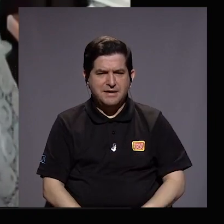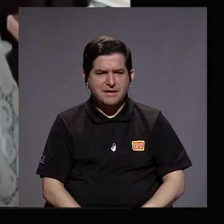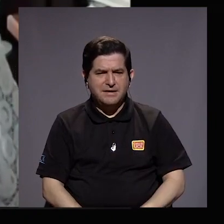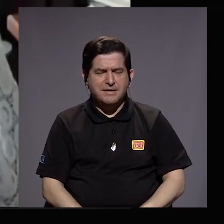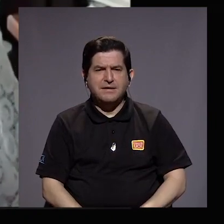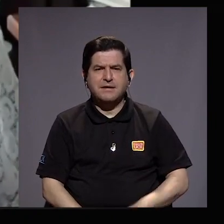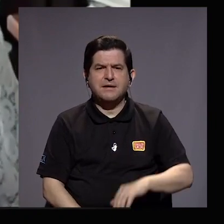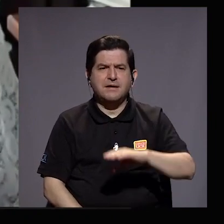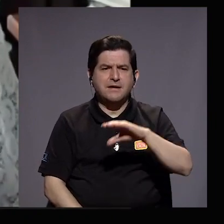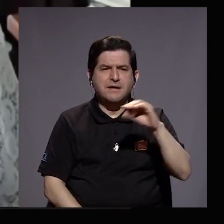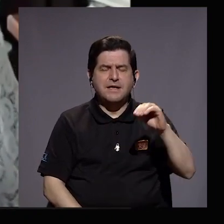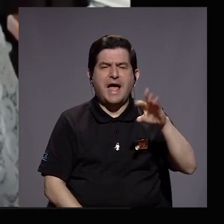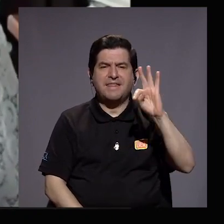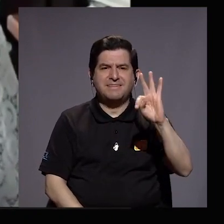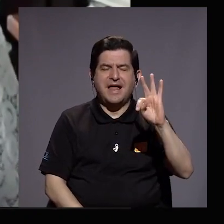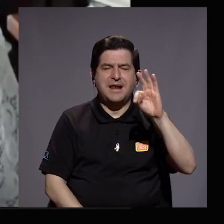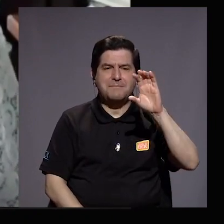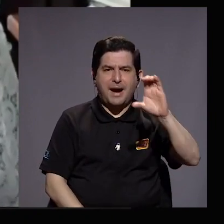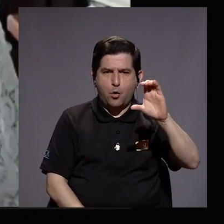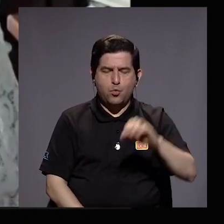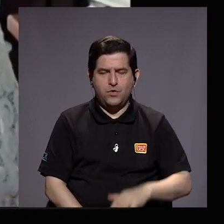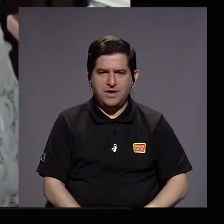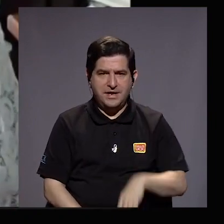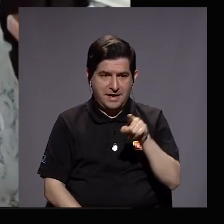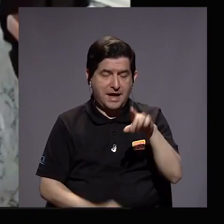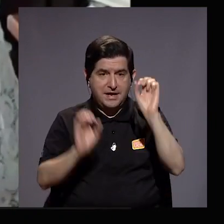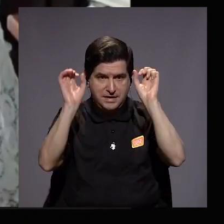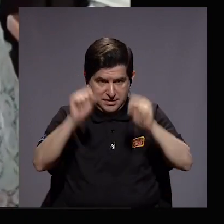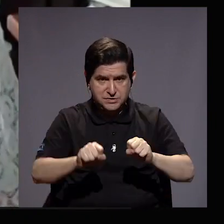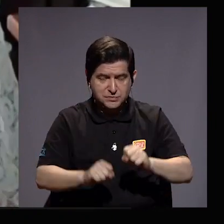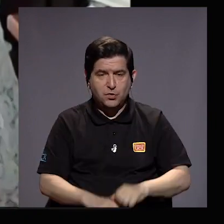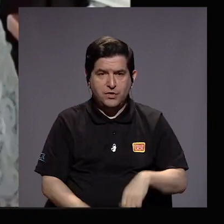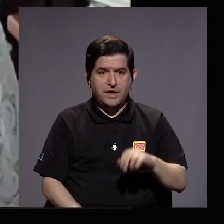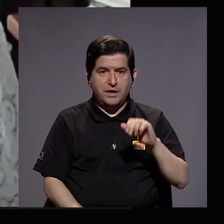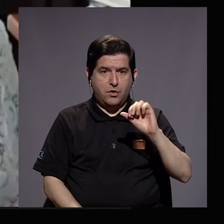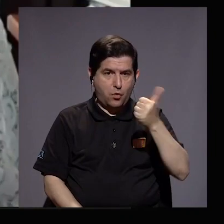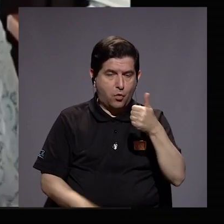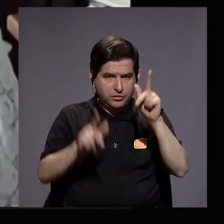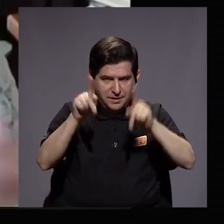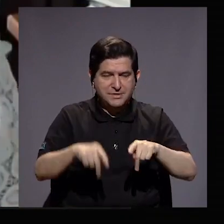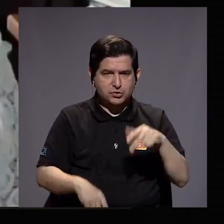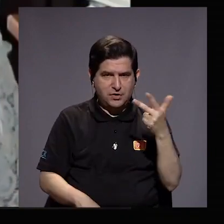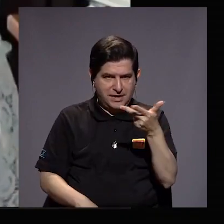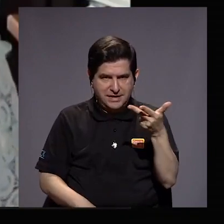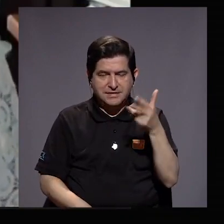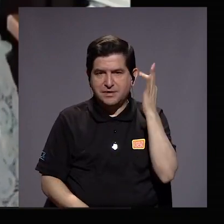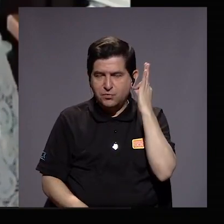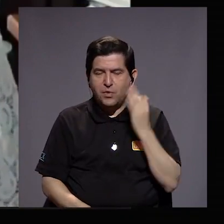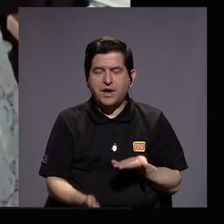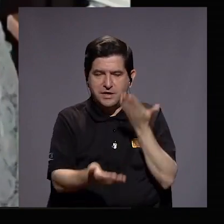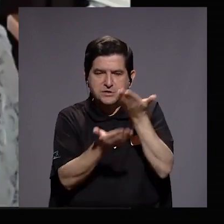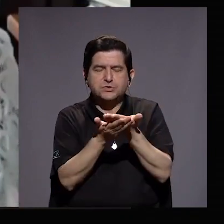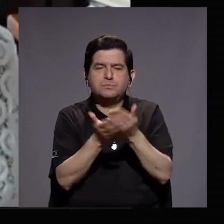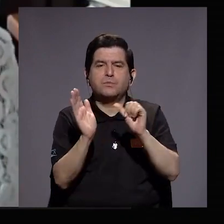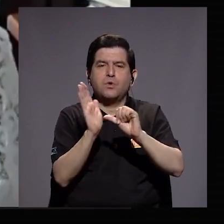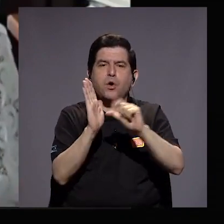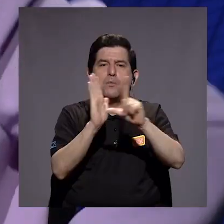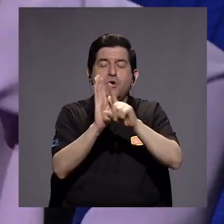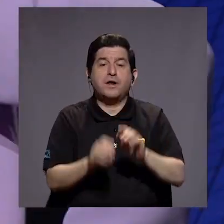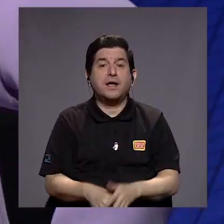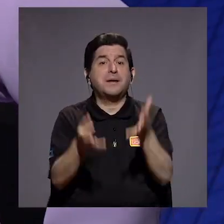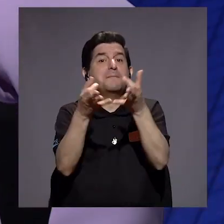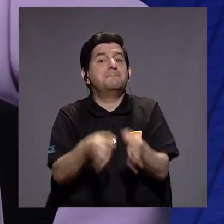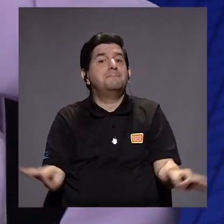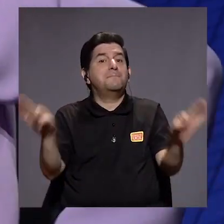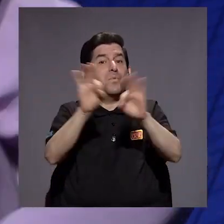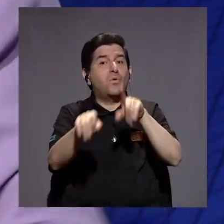Sánchez Valverde y a Thelma Curley para que ellas tomaran el asunto y lo propusieran en la asamblea. Qué importante